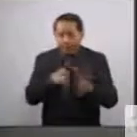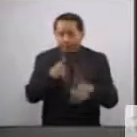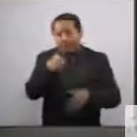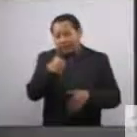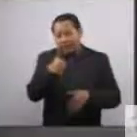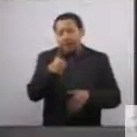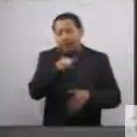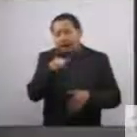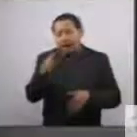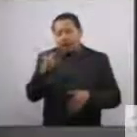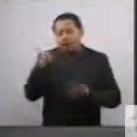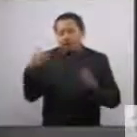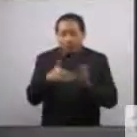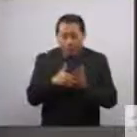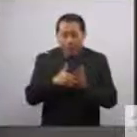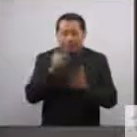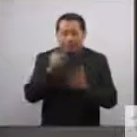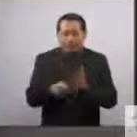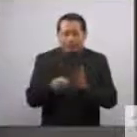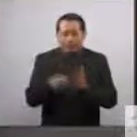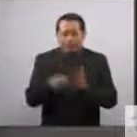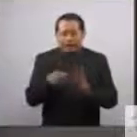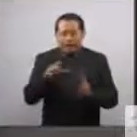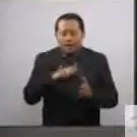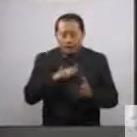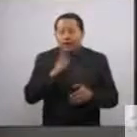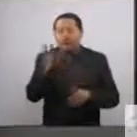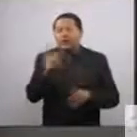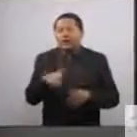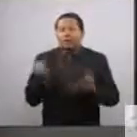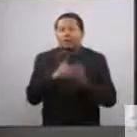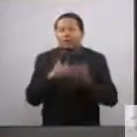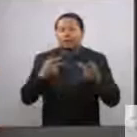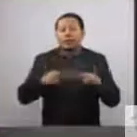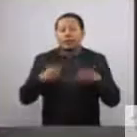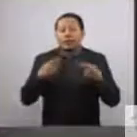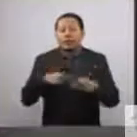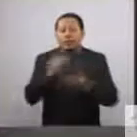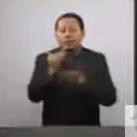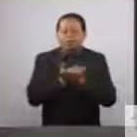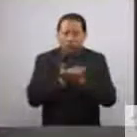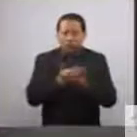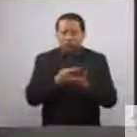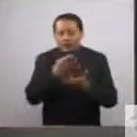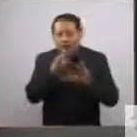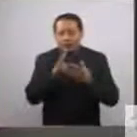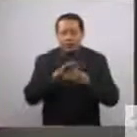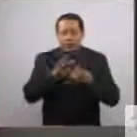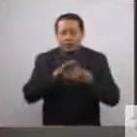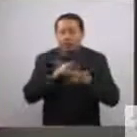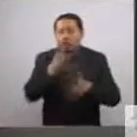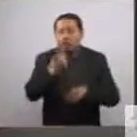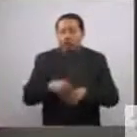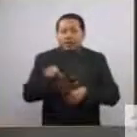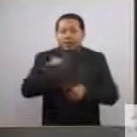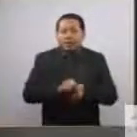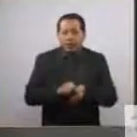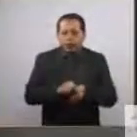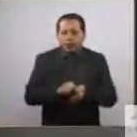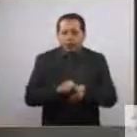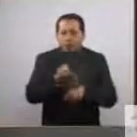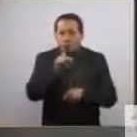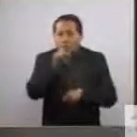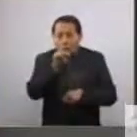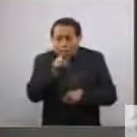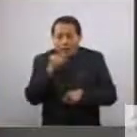8 mil, las hablan menos de 10 mil personas, y se afirma que cada dos semanas desaparece una